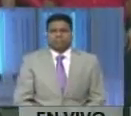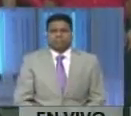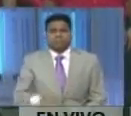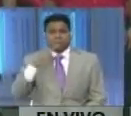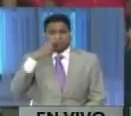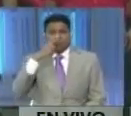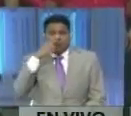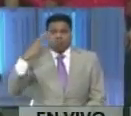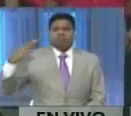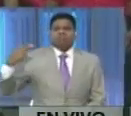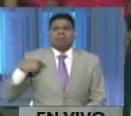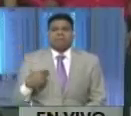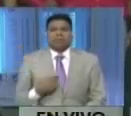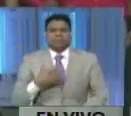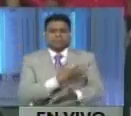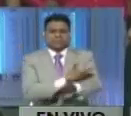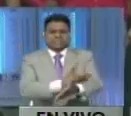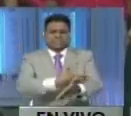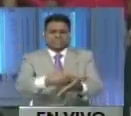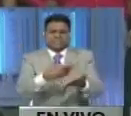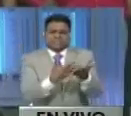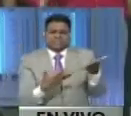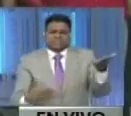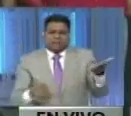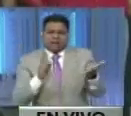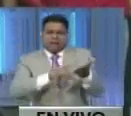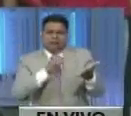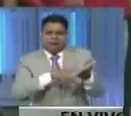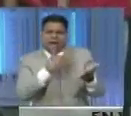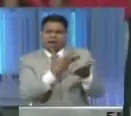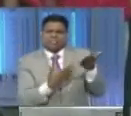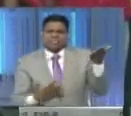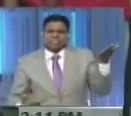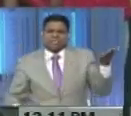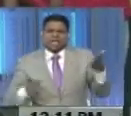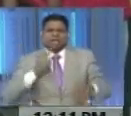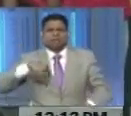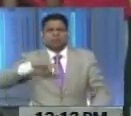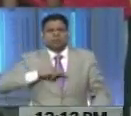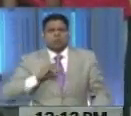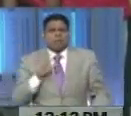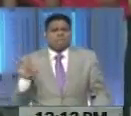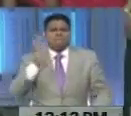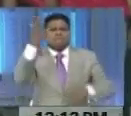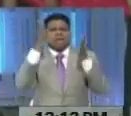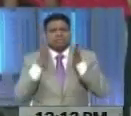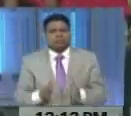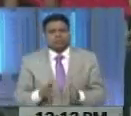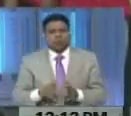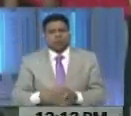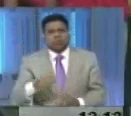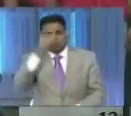Orgullosamente, corren nuestras venas sangre de nuestros patriotas, de nuestros indígenas.